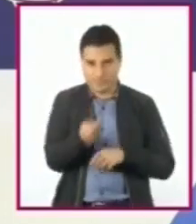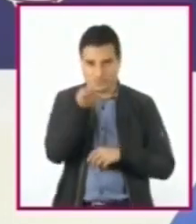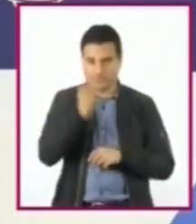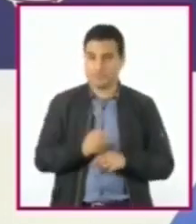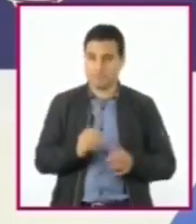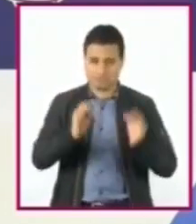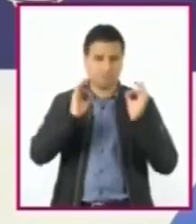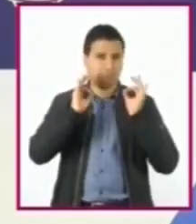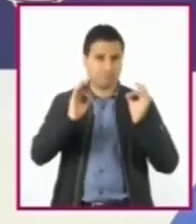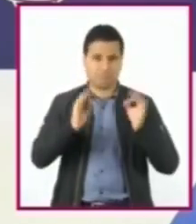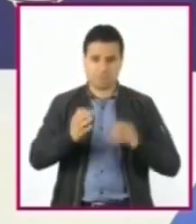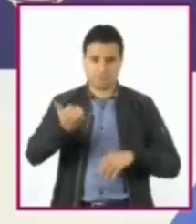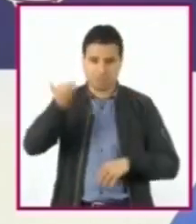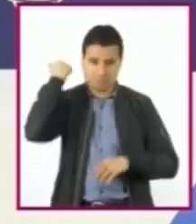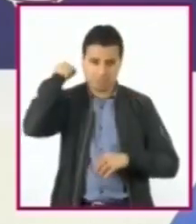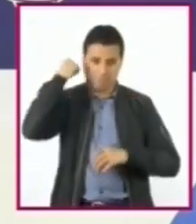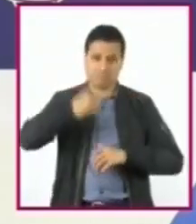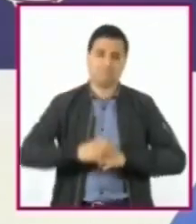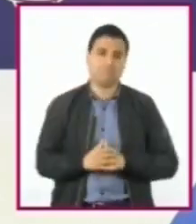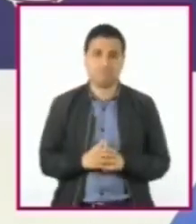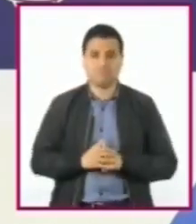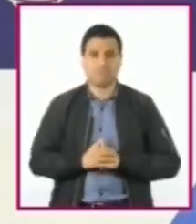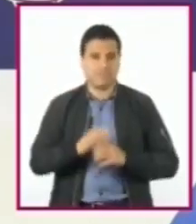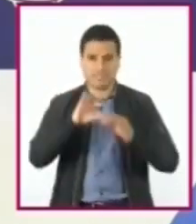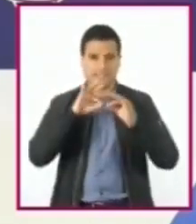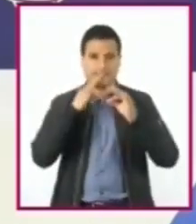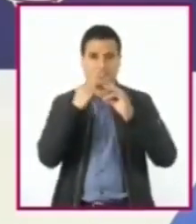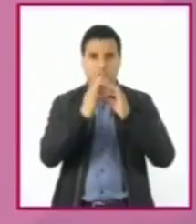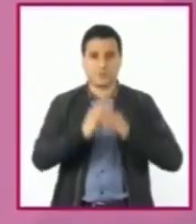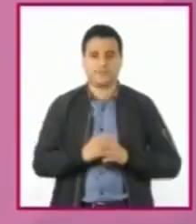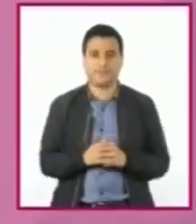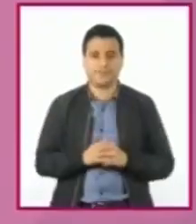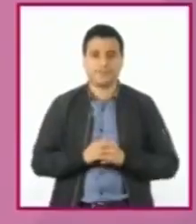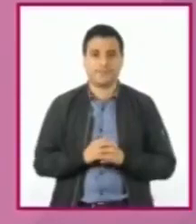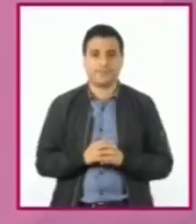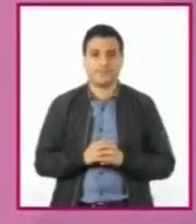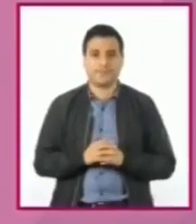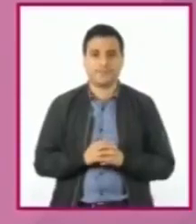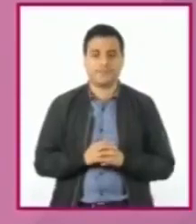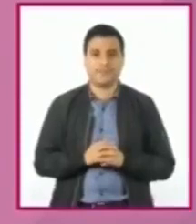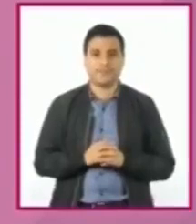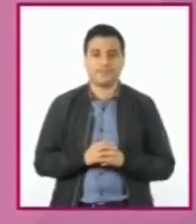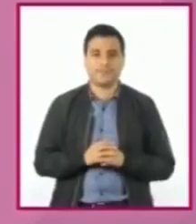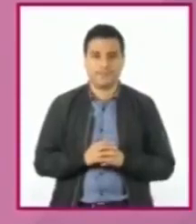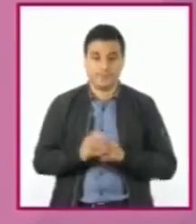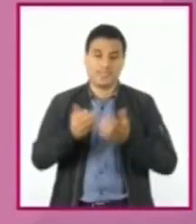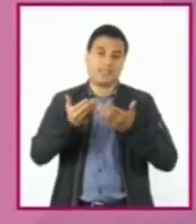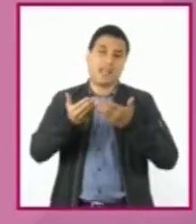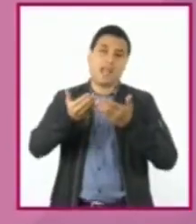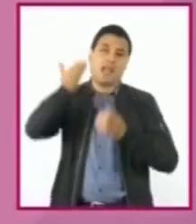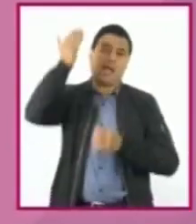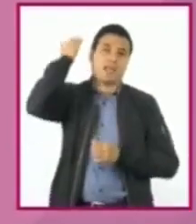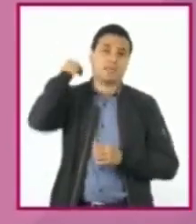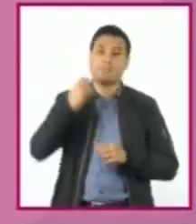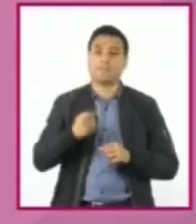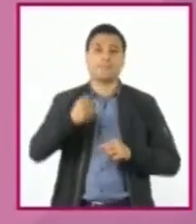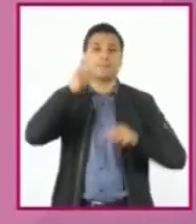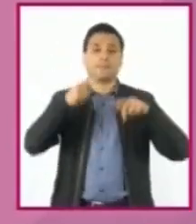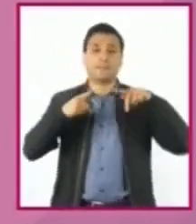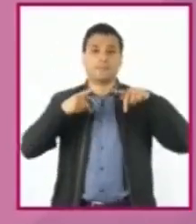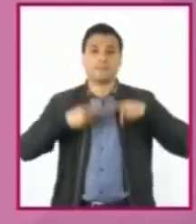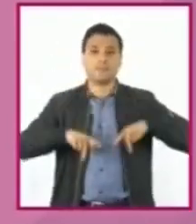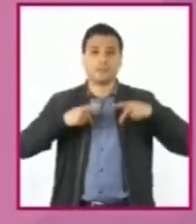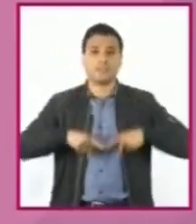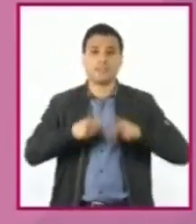Me parece excelente idea, maestra. Estoy listo. Las primeras representaciones del espacio